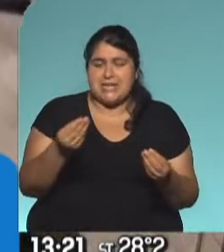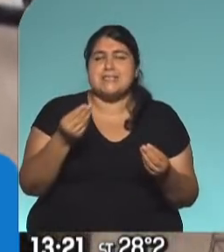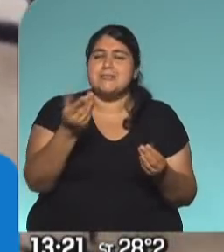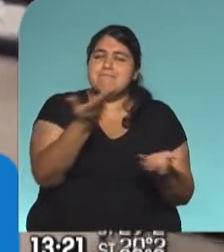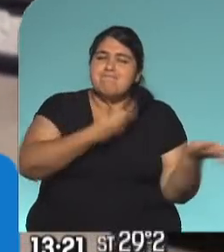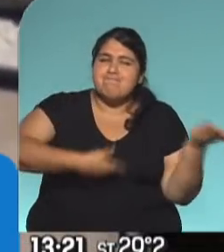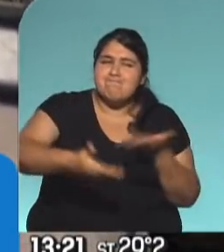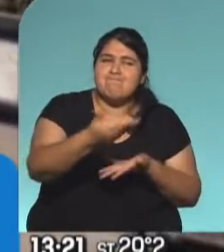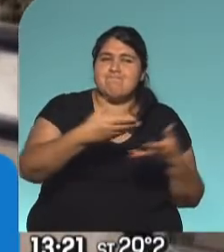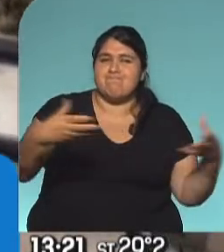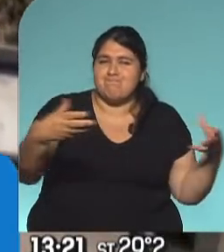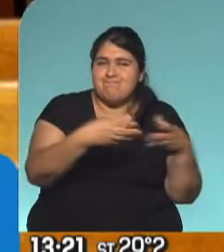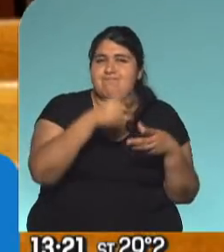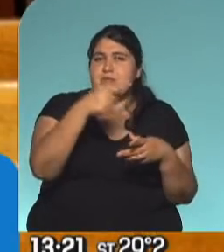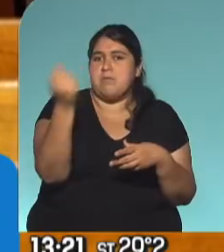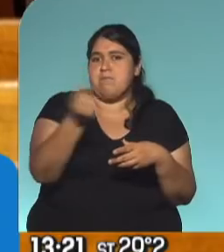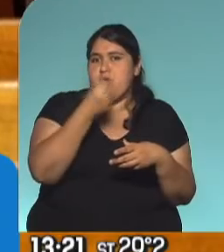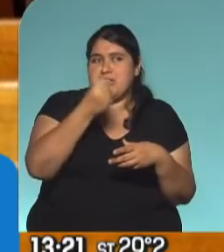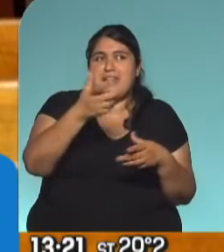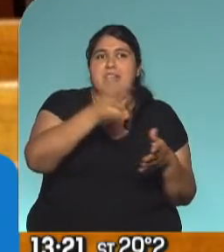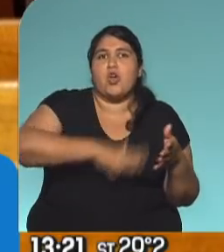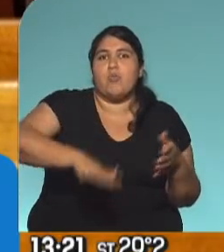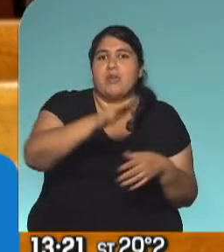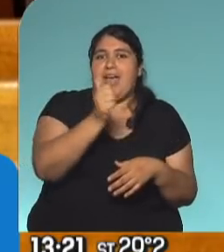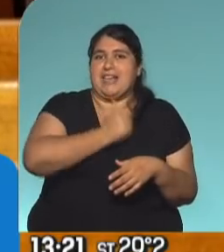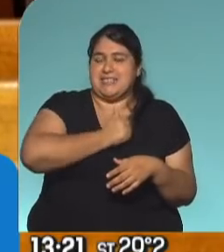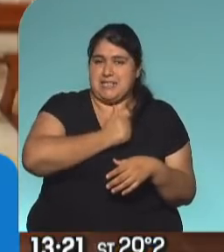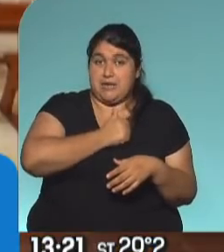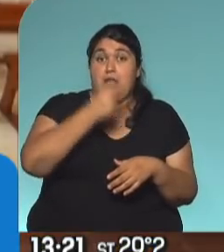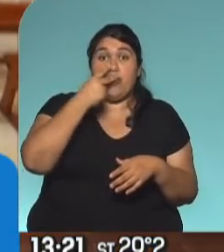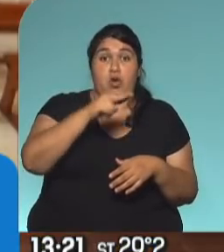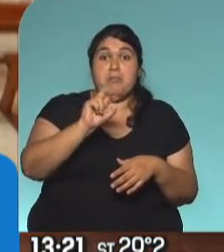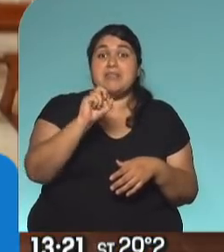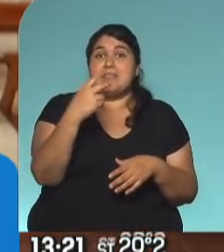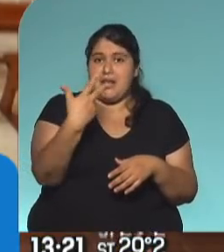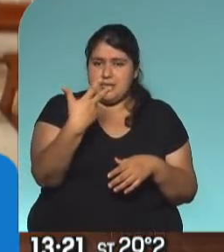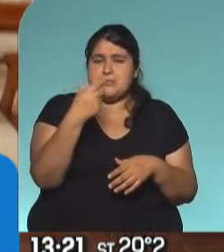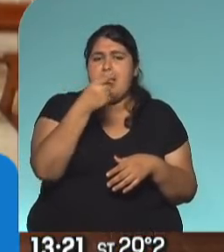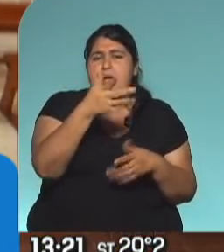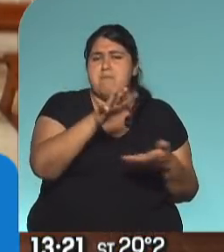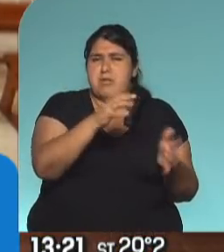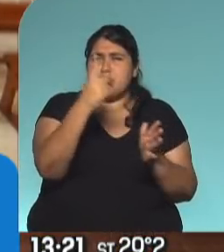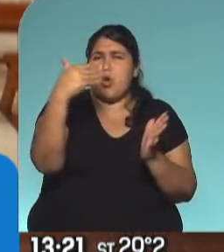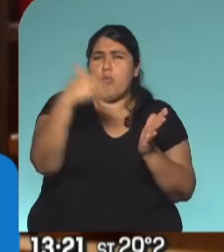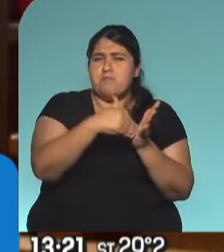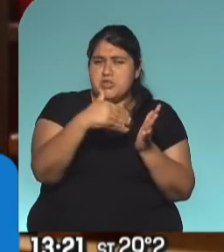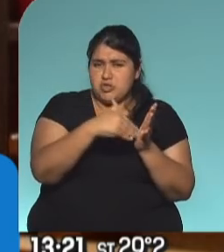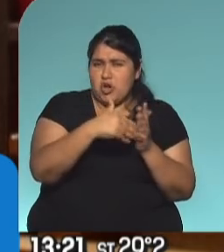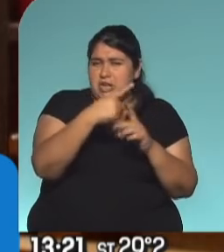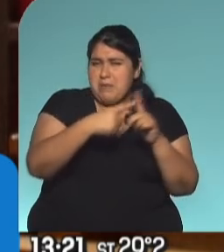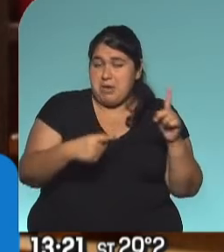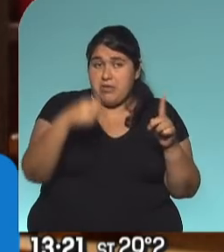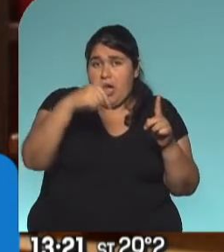los remanentes de lo que fue una importante comunidad cristiana, que en 2003 sumaba a cerca de 1,5 millones de fieles,